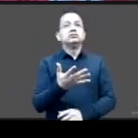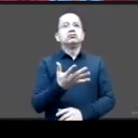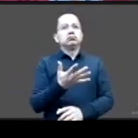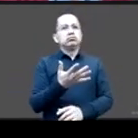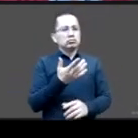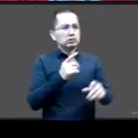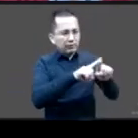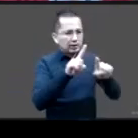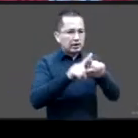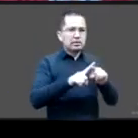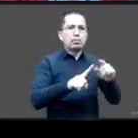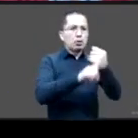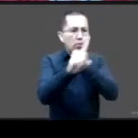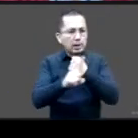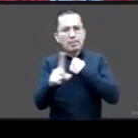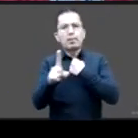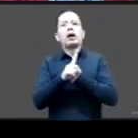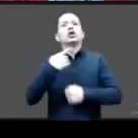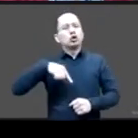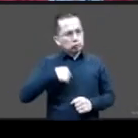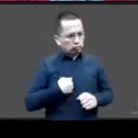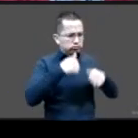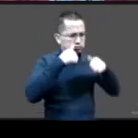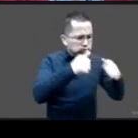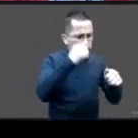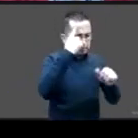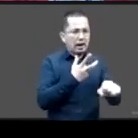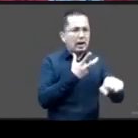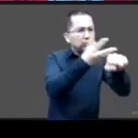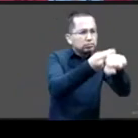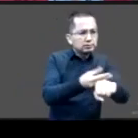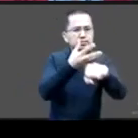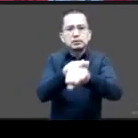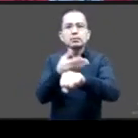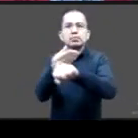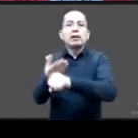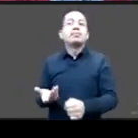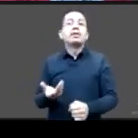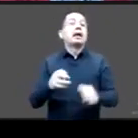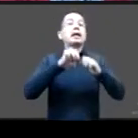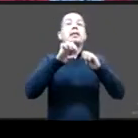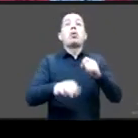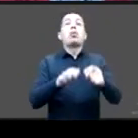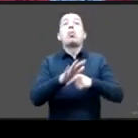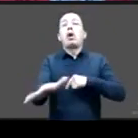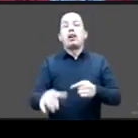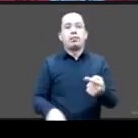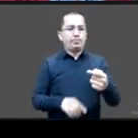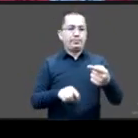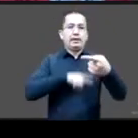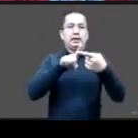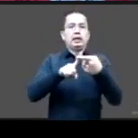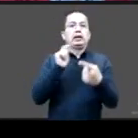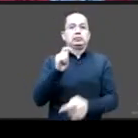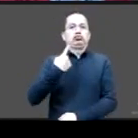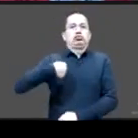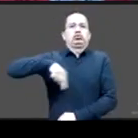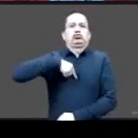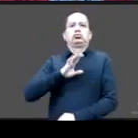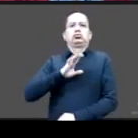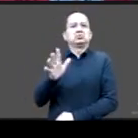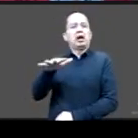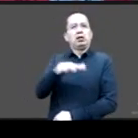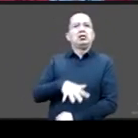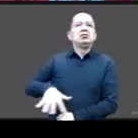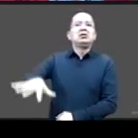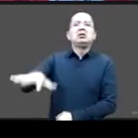objetivos de la construcción de paz en la que estamos. Uno es el problema de la naturalización de la violencia, cómo hemos vuelto parte de